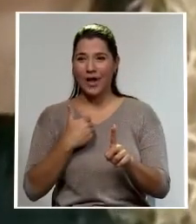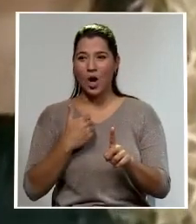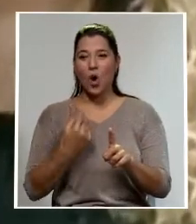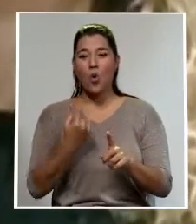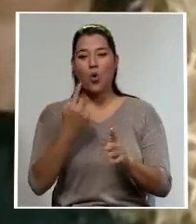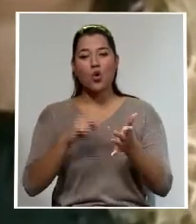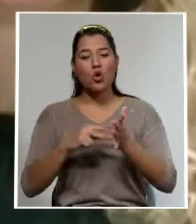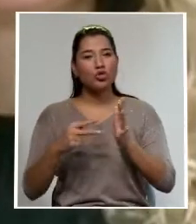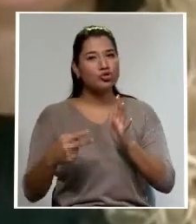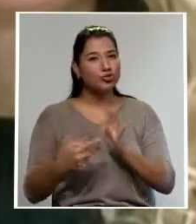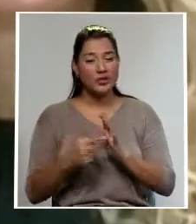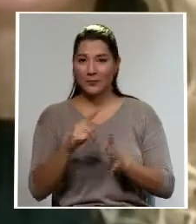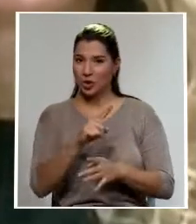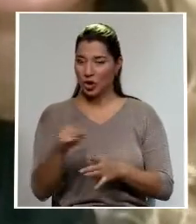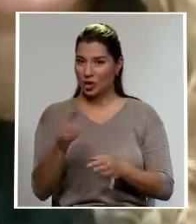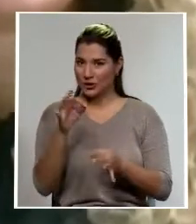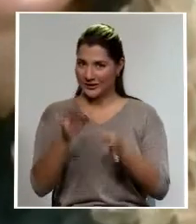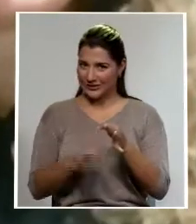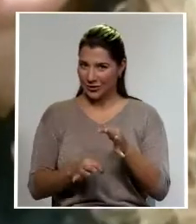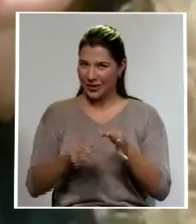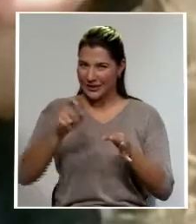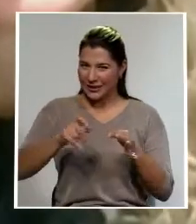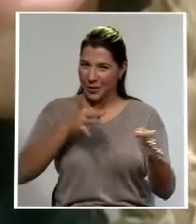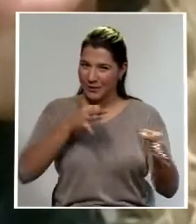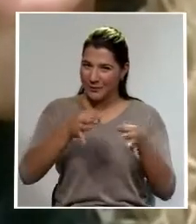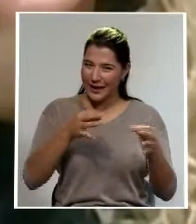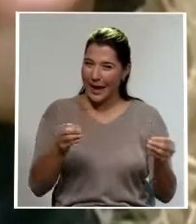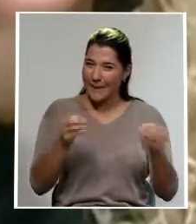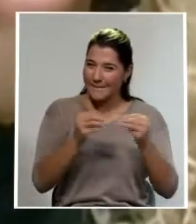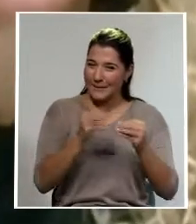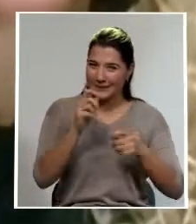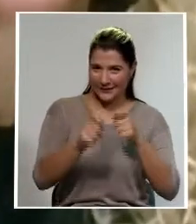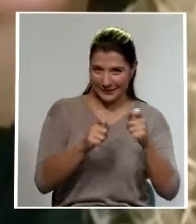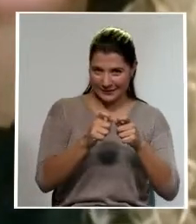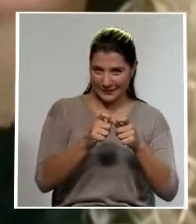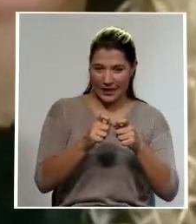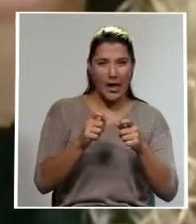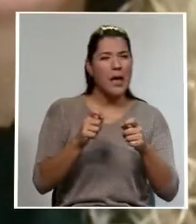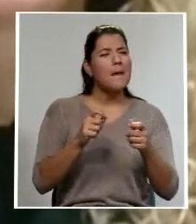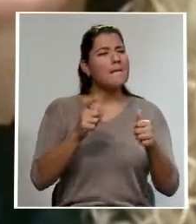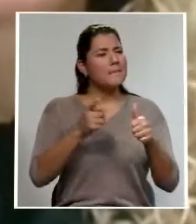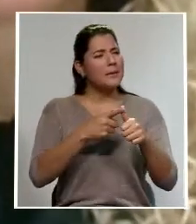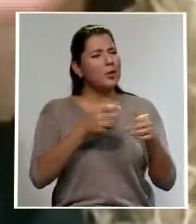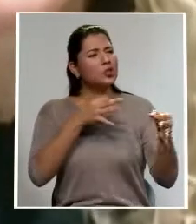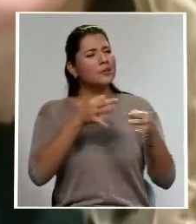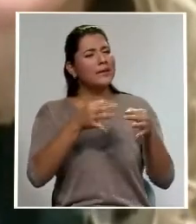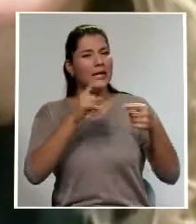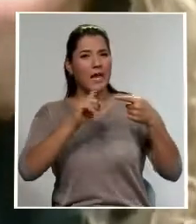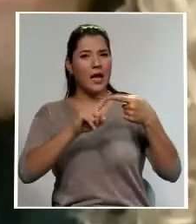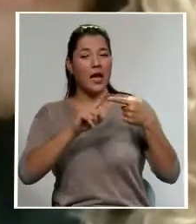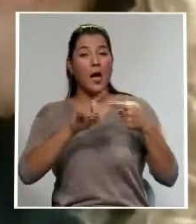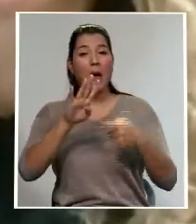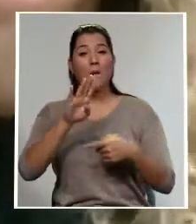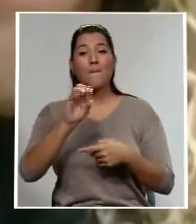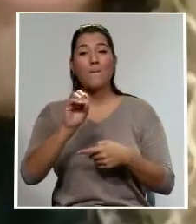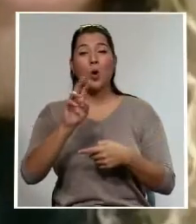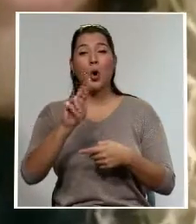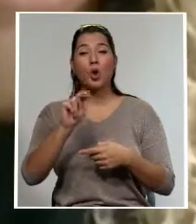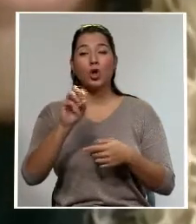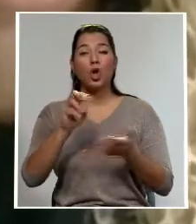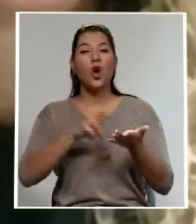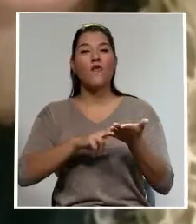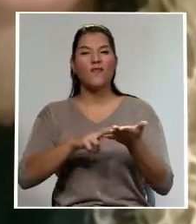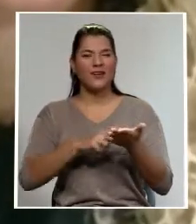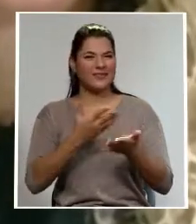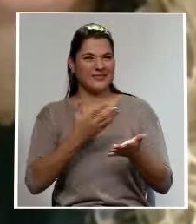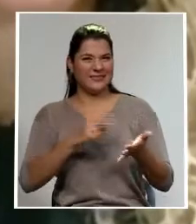que explicar con un poco más de detalle. Empecemos por los bonos verdes. ¿Qué son los bonos verdes y de qué